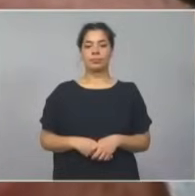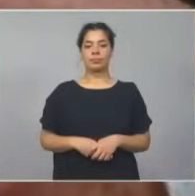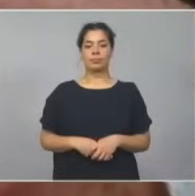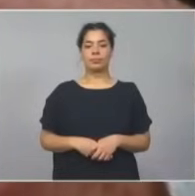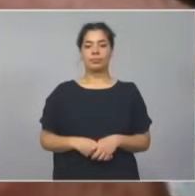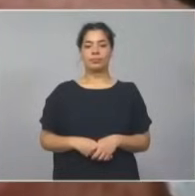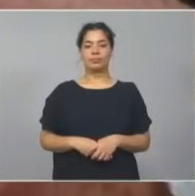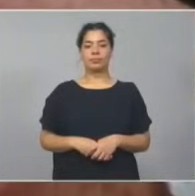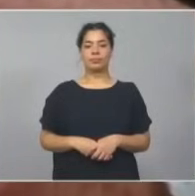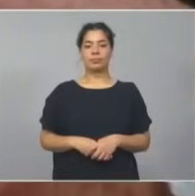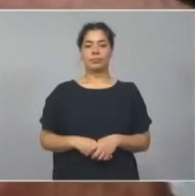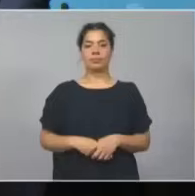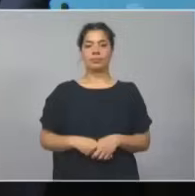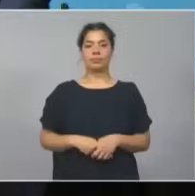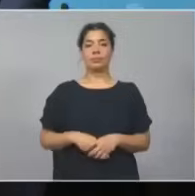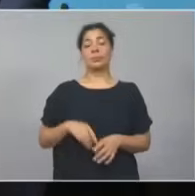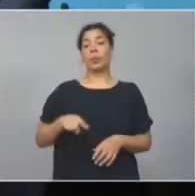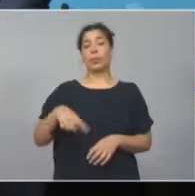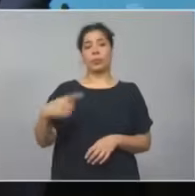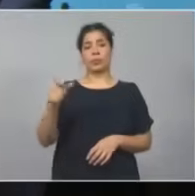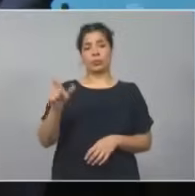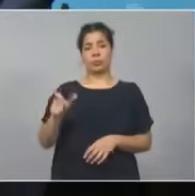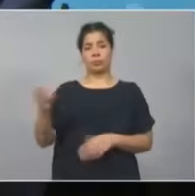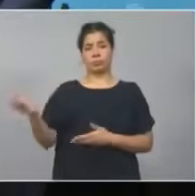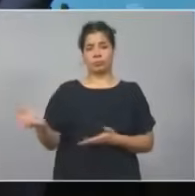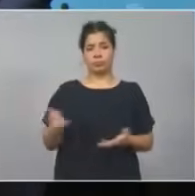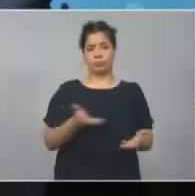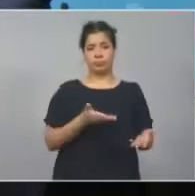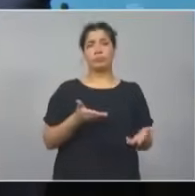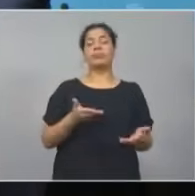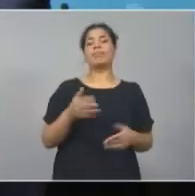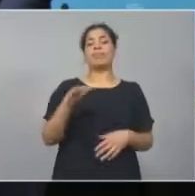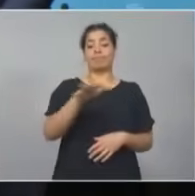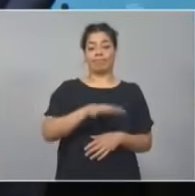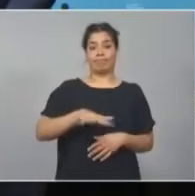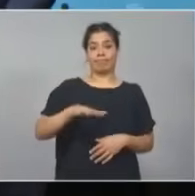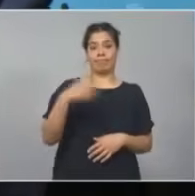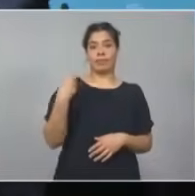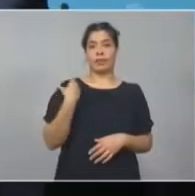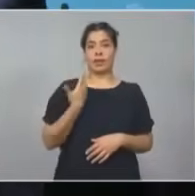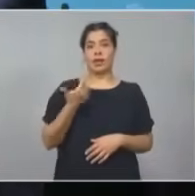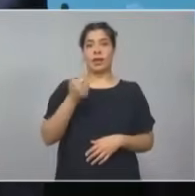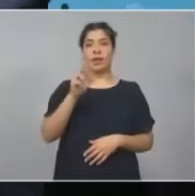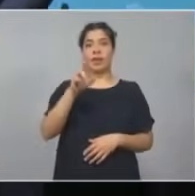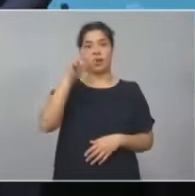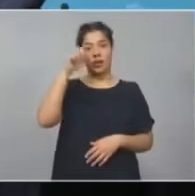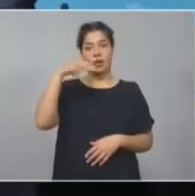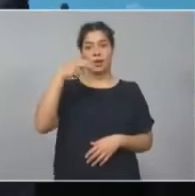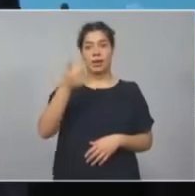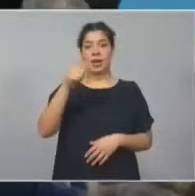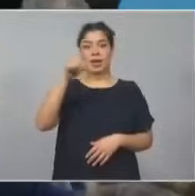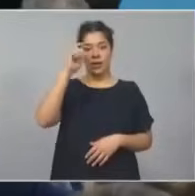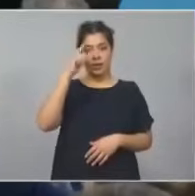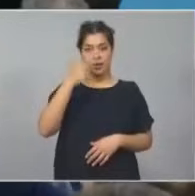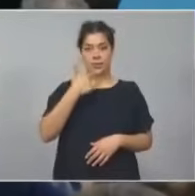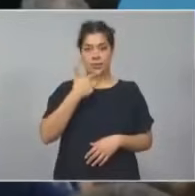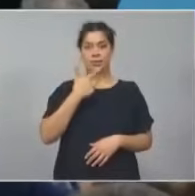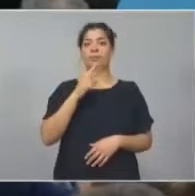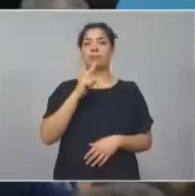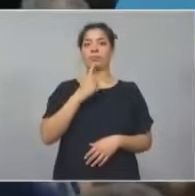Y sube a firmar el convenio el municipio de General Arenales, Erika Silvana Revilla.